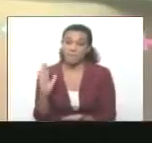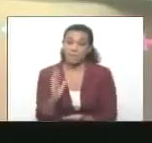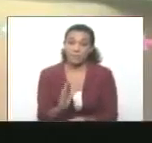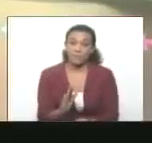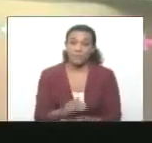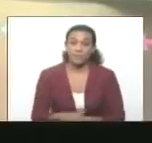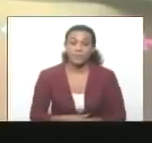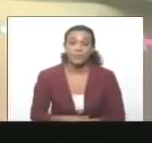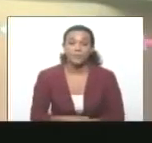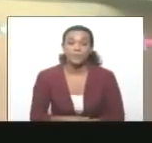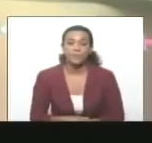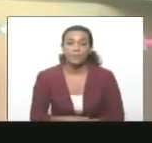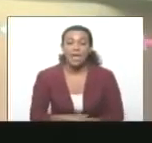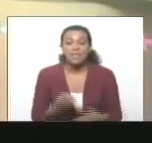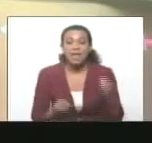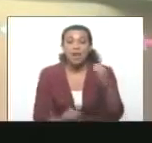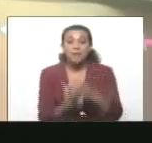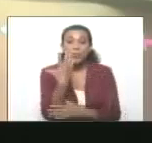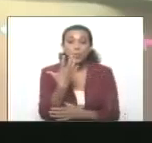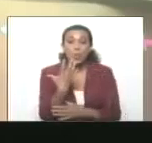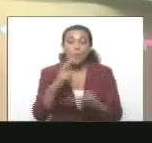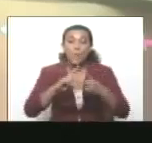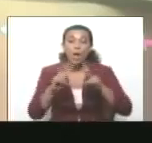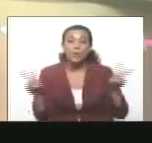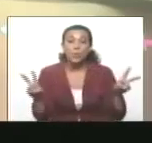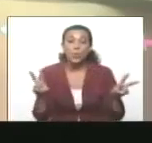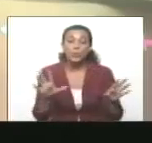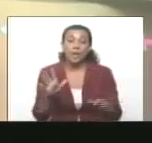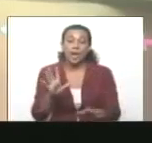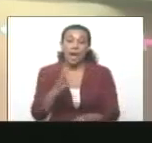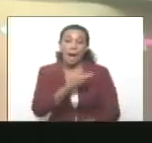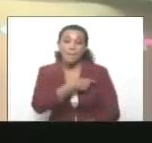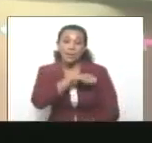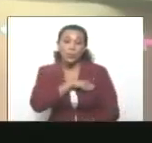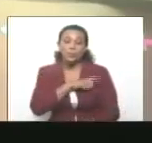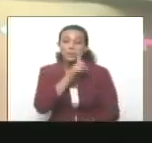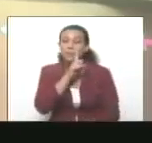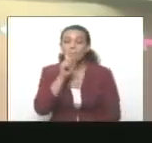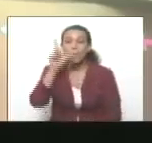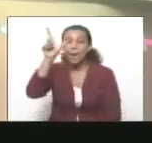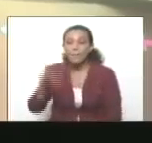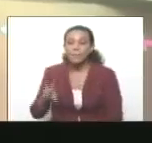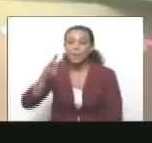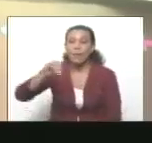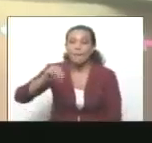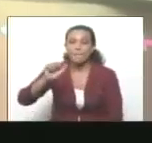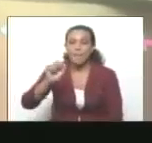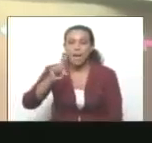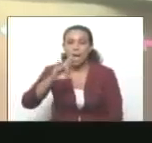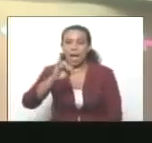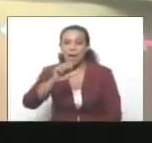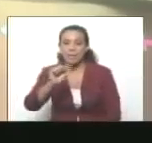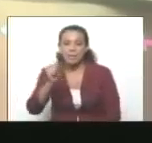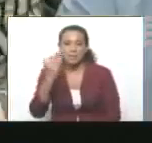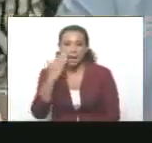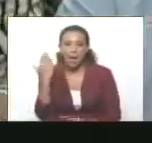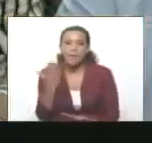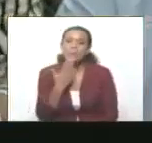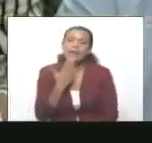de España... de la Fundación por la Música de España, a María Guerrero. Bienvenida, María. Muchísimas